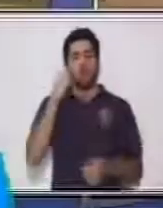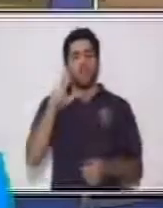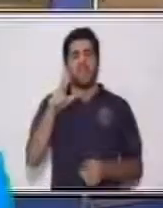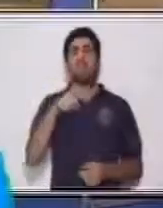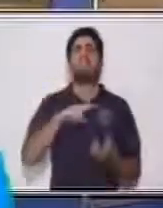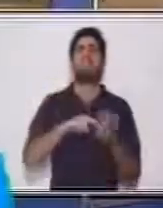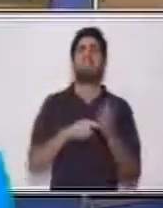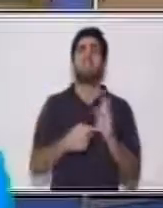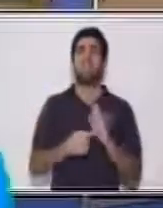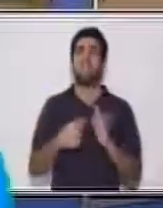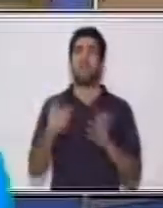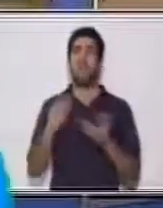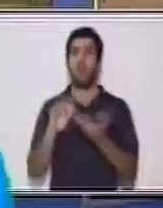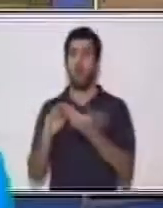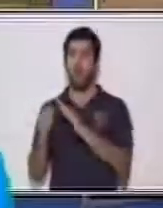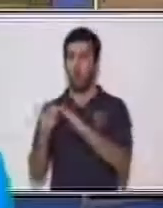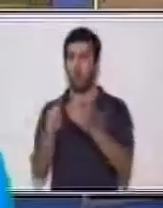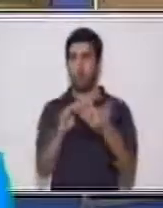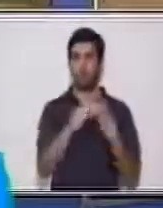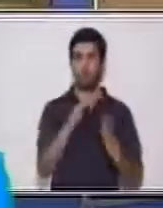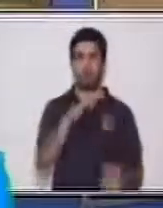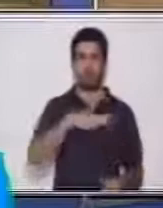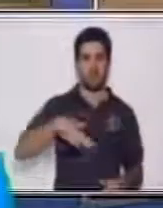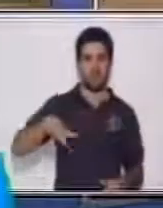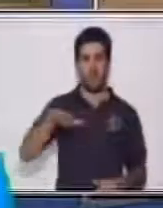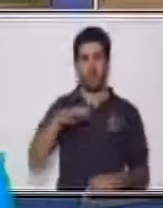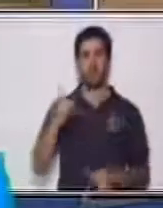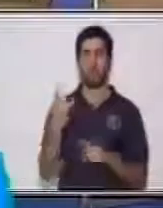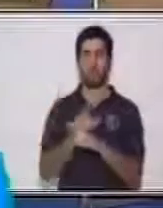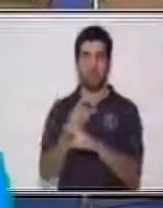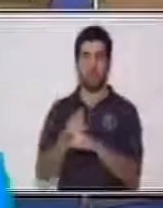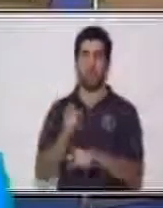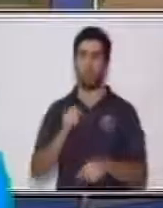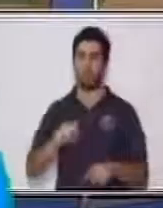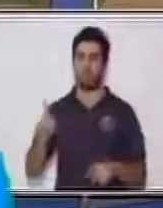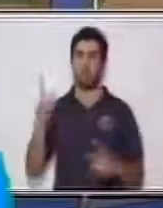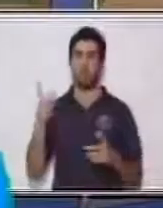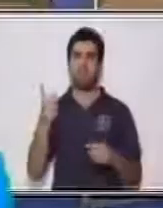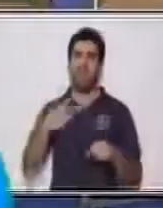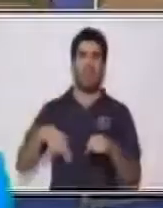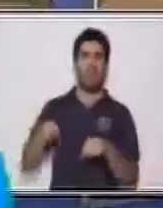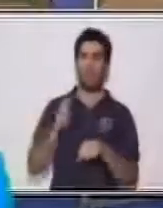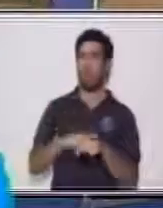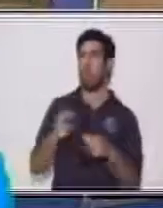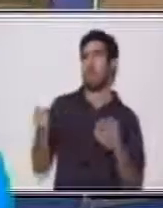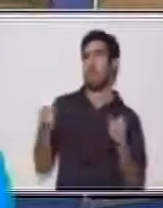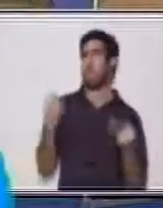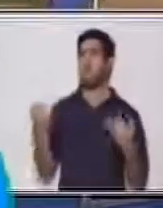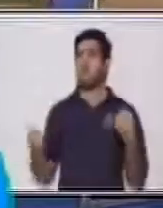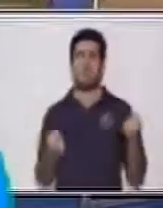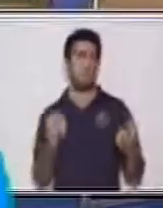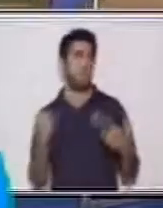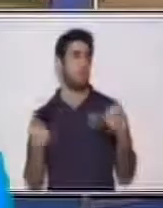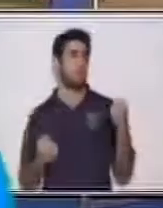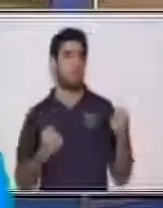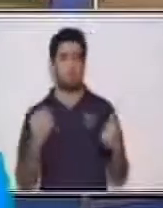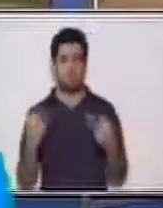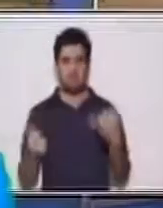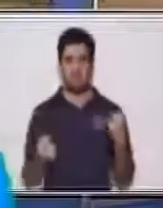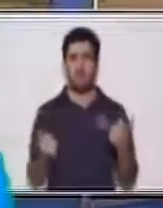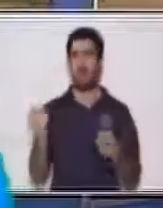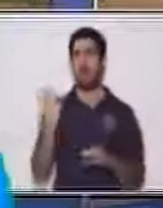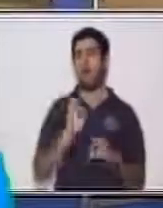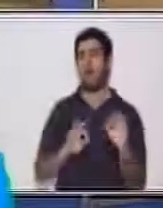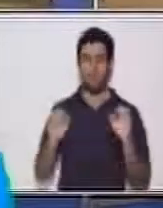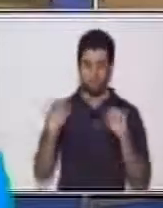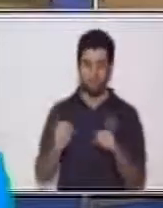el coloquial es el que se utiliza comúnmente, es espontáneo y es natural, aunque a veces podemos utilizar